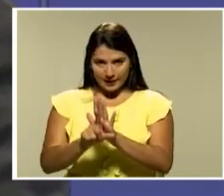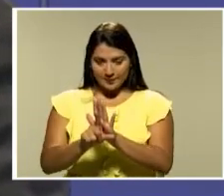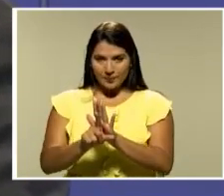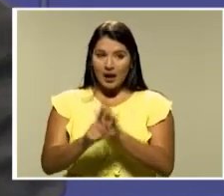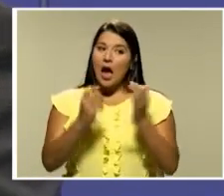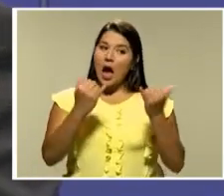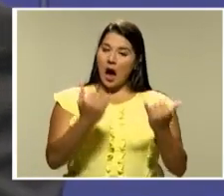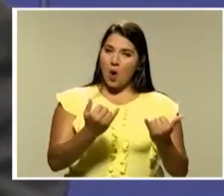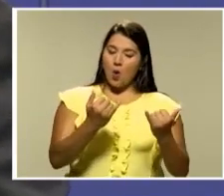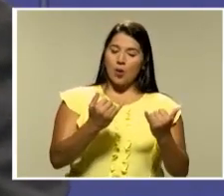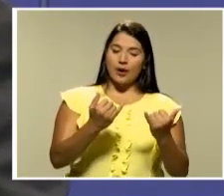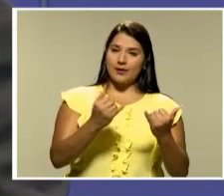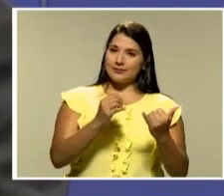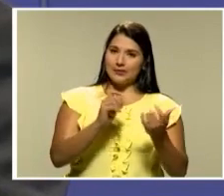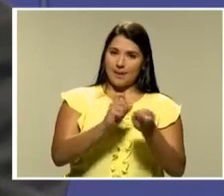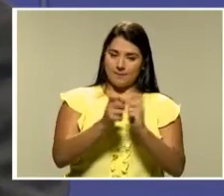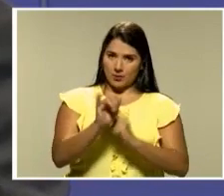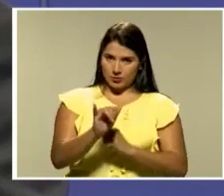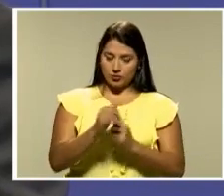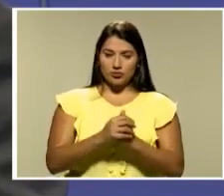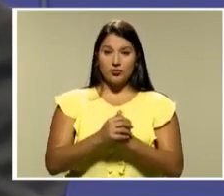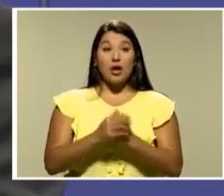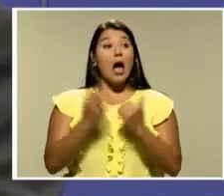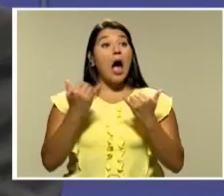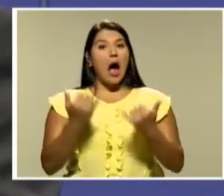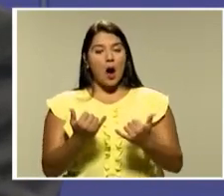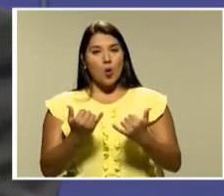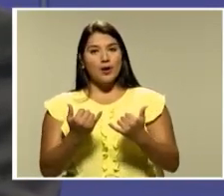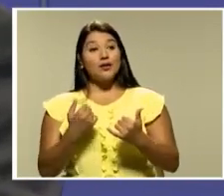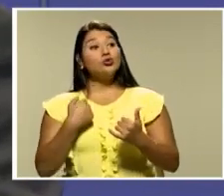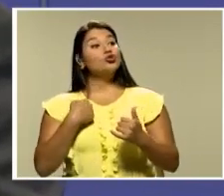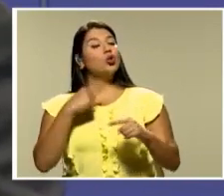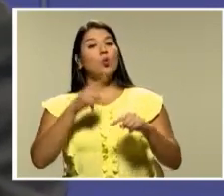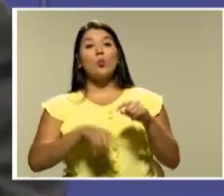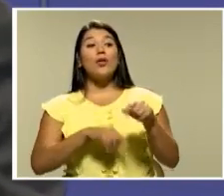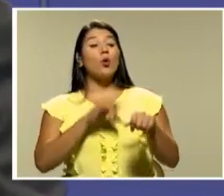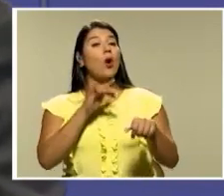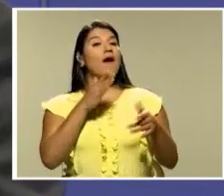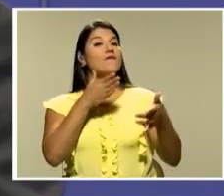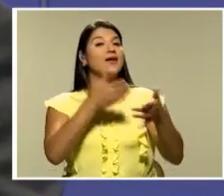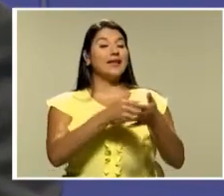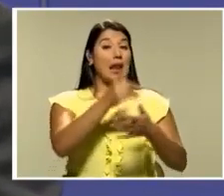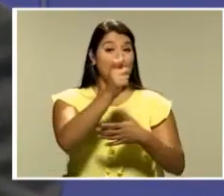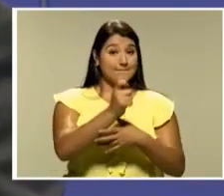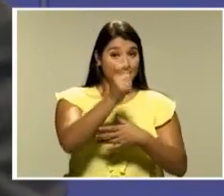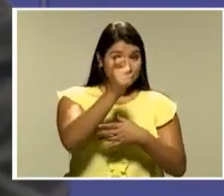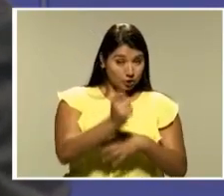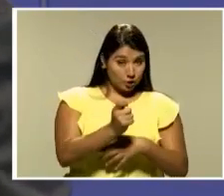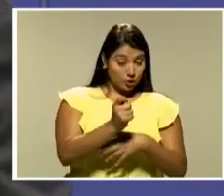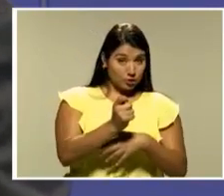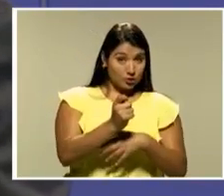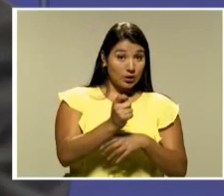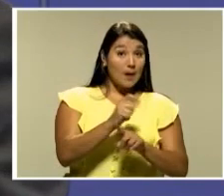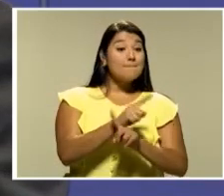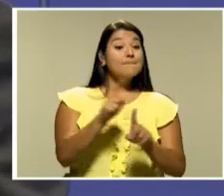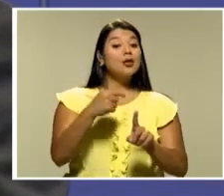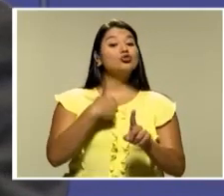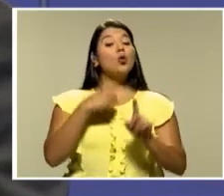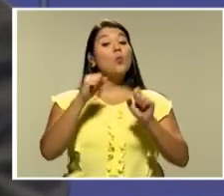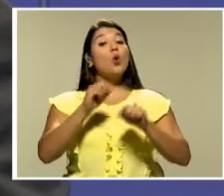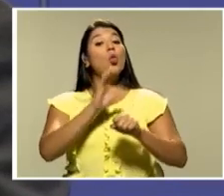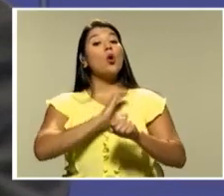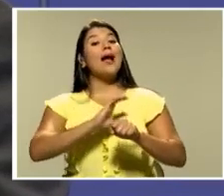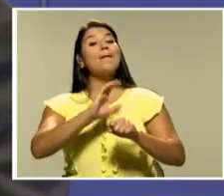establecido la sala es, si bien yo no te puedo tocar tu pensión bruta, sí te puedo cambiar tus